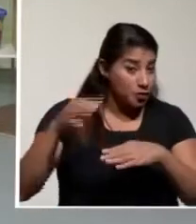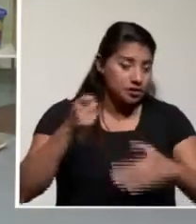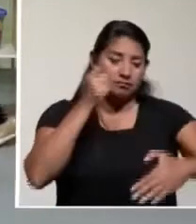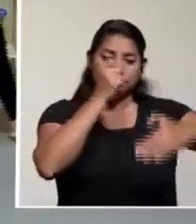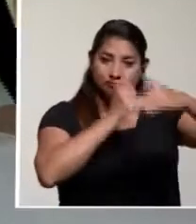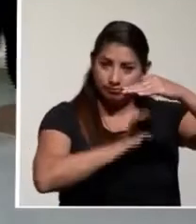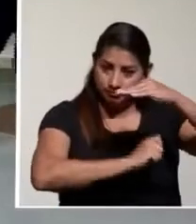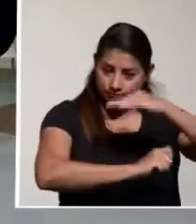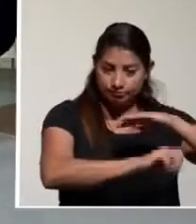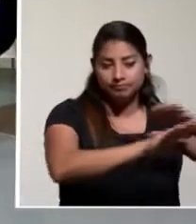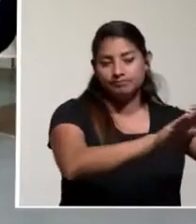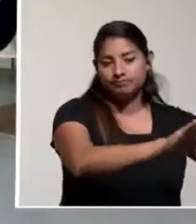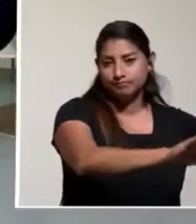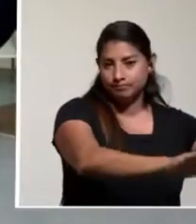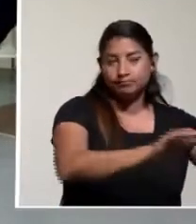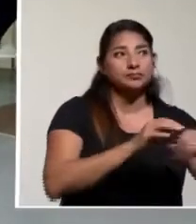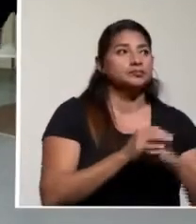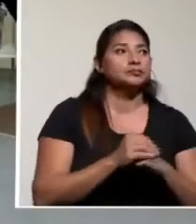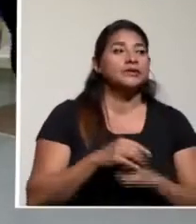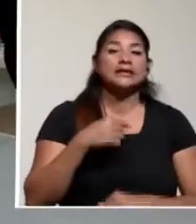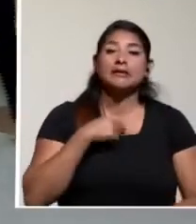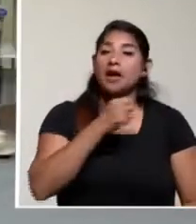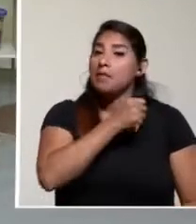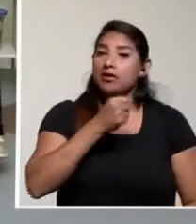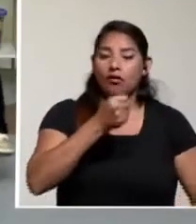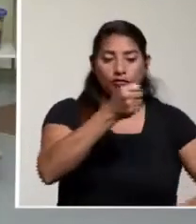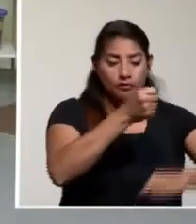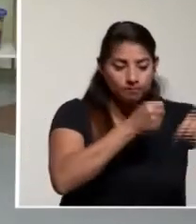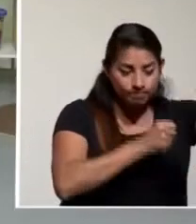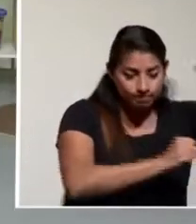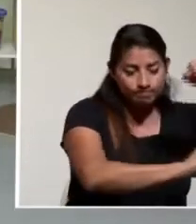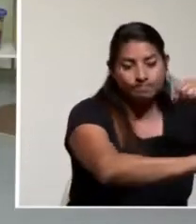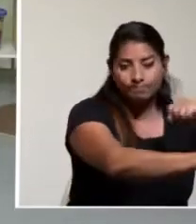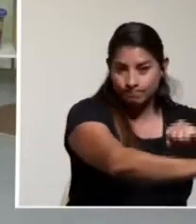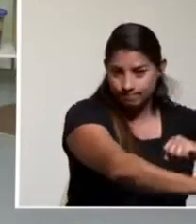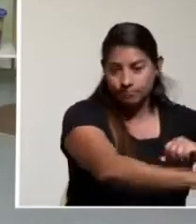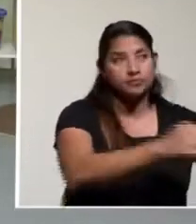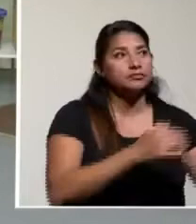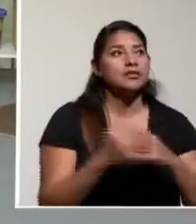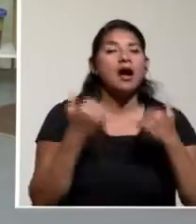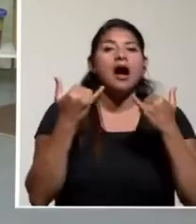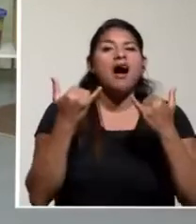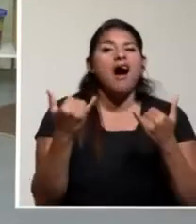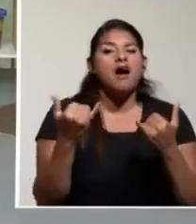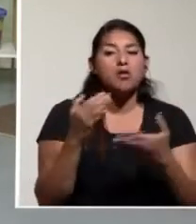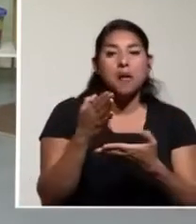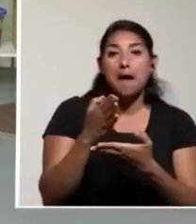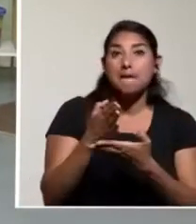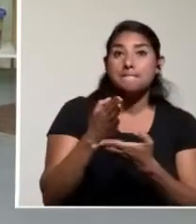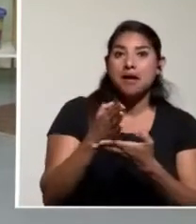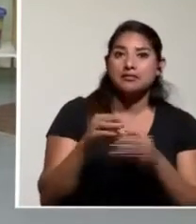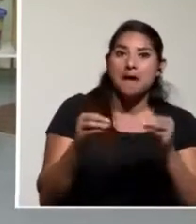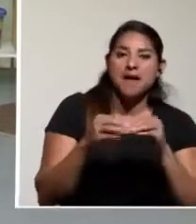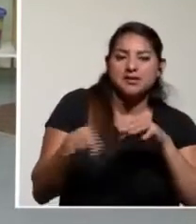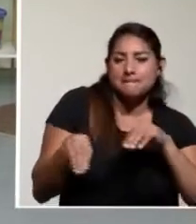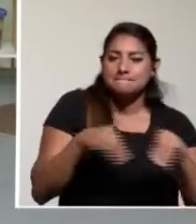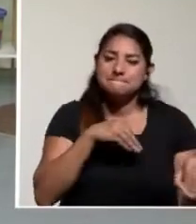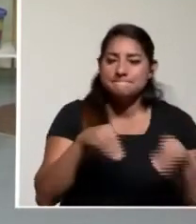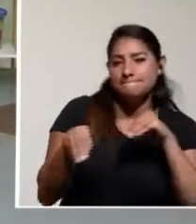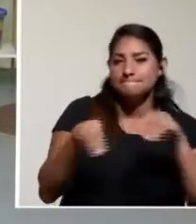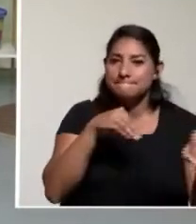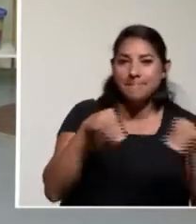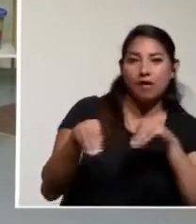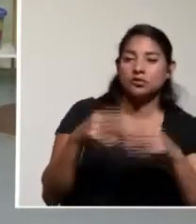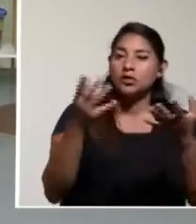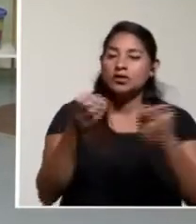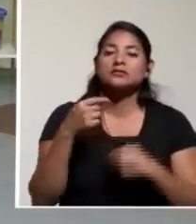Y yo voy a guardar el micrófono, porque ahora viene una parte muy movida. Yo necesito que